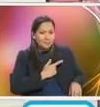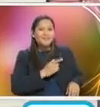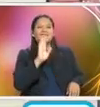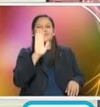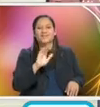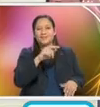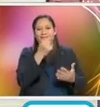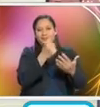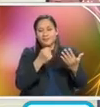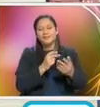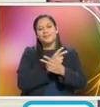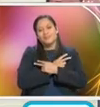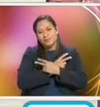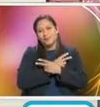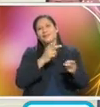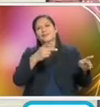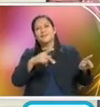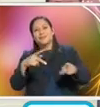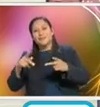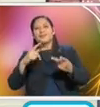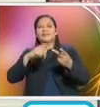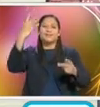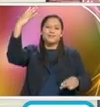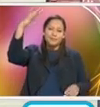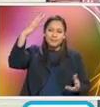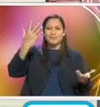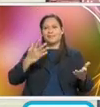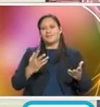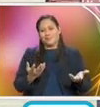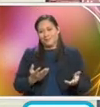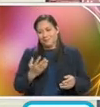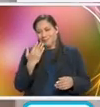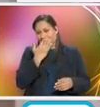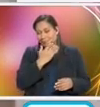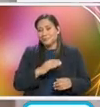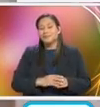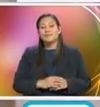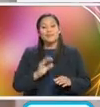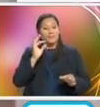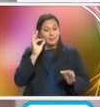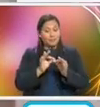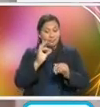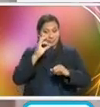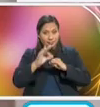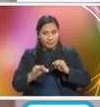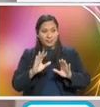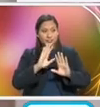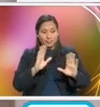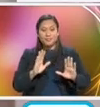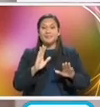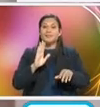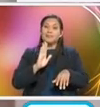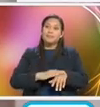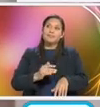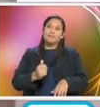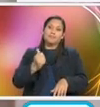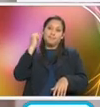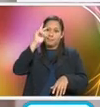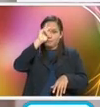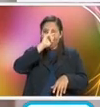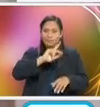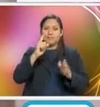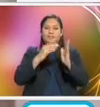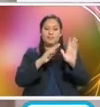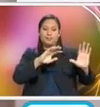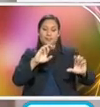de verano y playa y sol y demás, ¿no? Sí. Y pues ya para terminar, ahora sí nos vamos a ir más para atrás, a